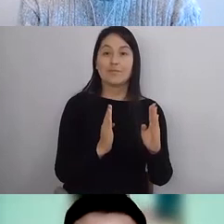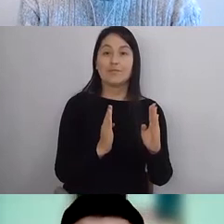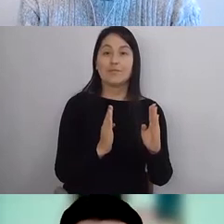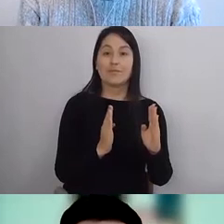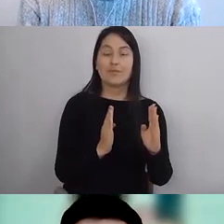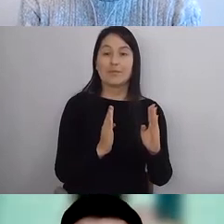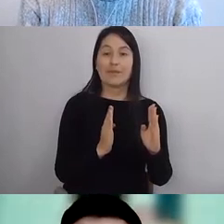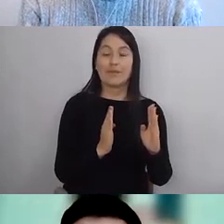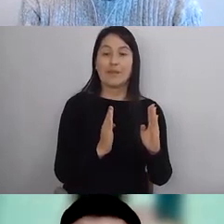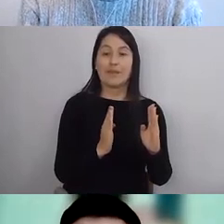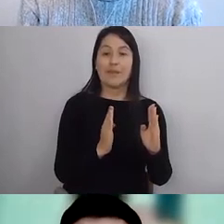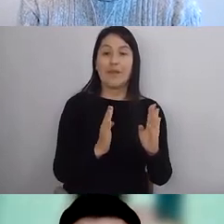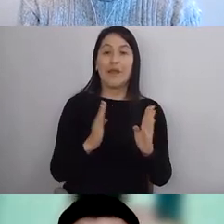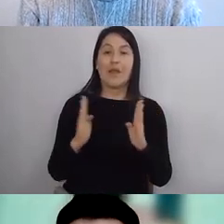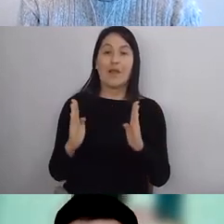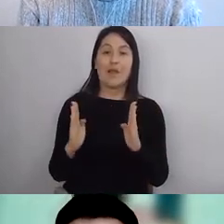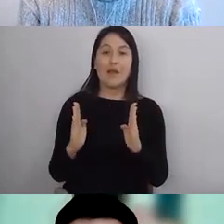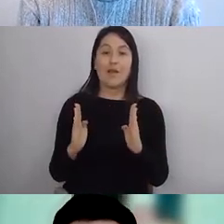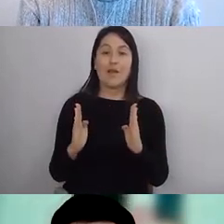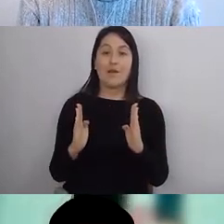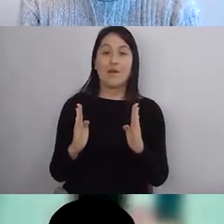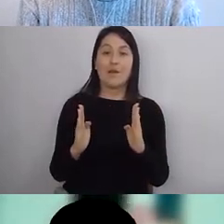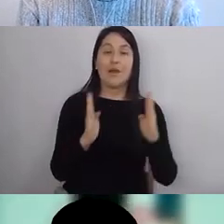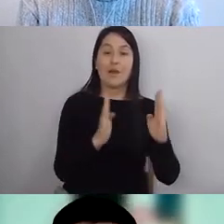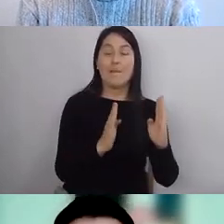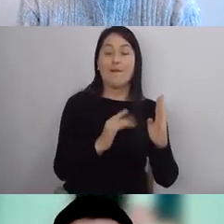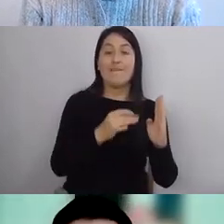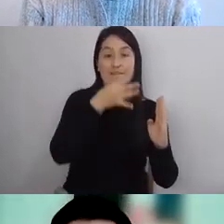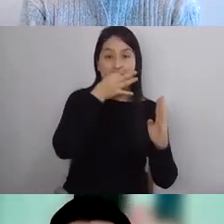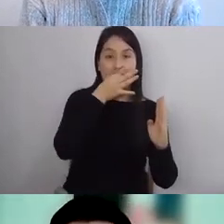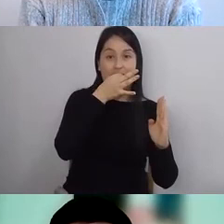izquierda de mi pantalla, con el Víctor Bueno, ¿verdad? Positivo verde,